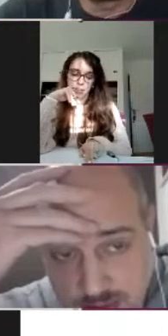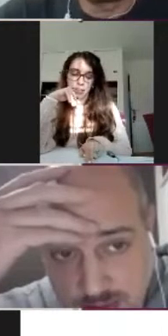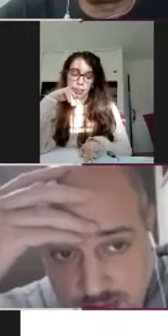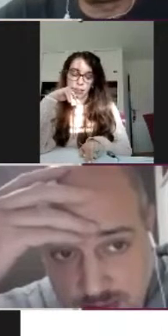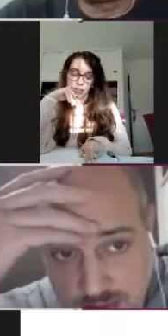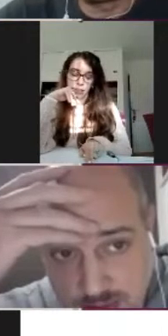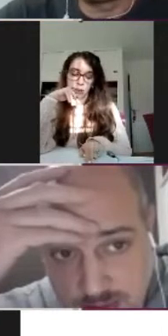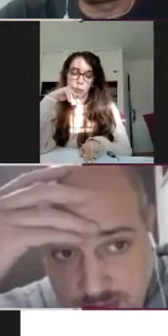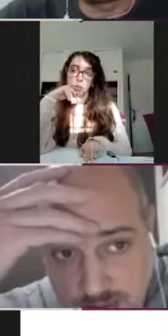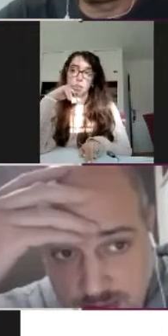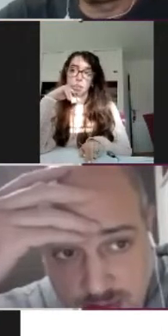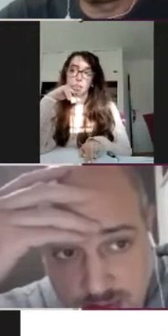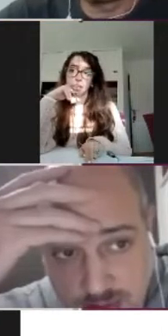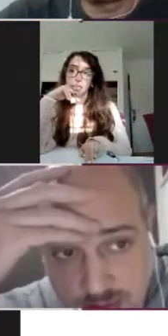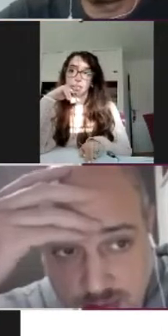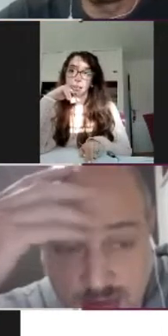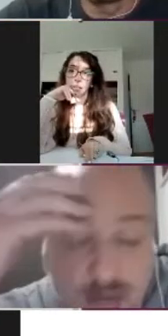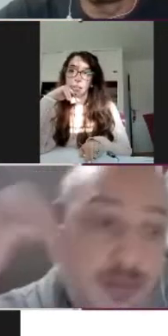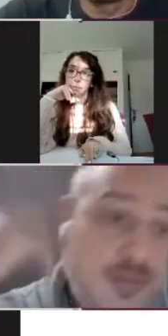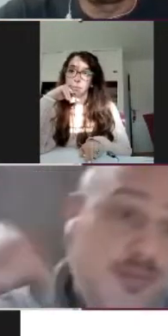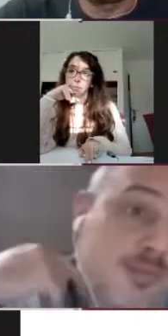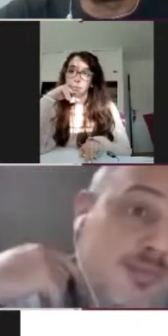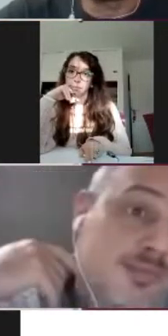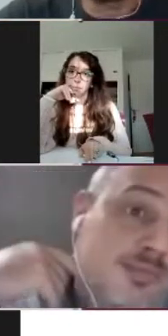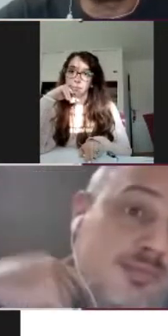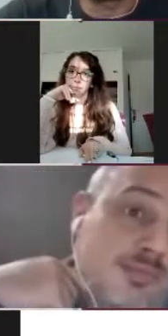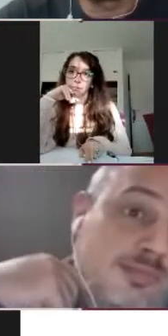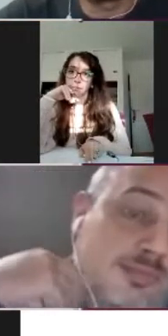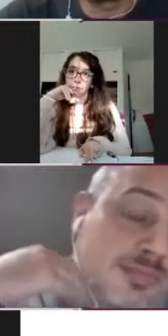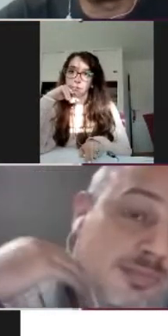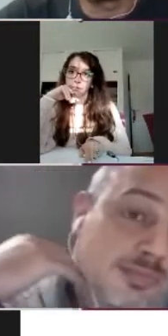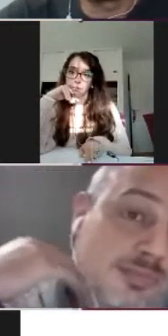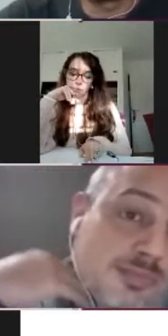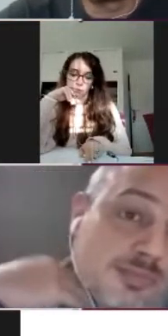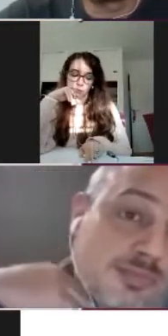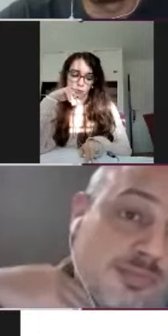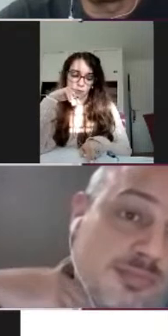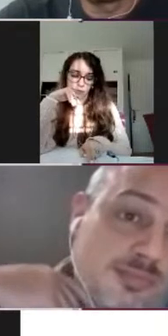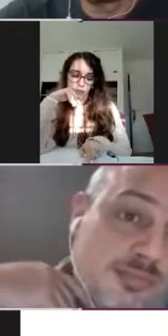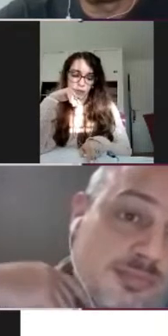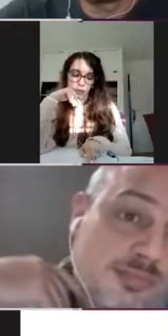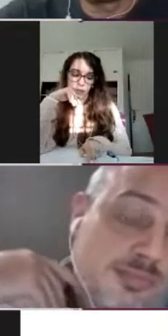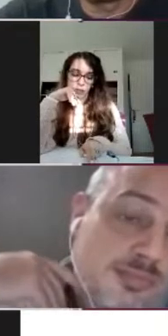20, el segundo, 77.000. ¿Y el tercero?